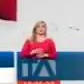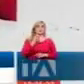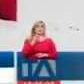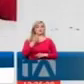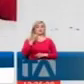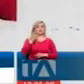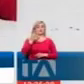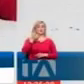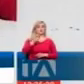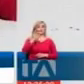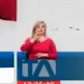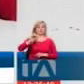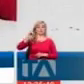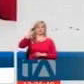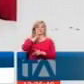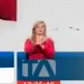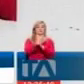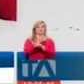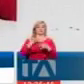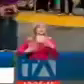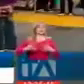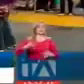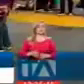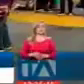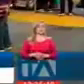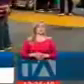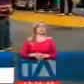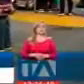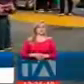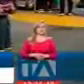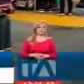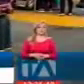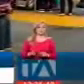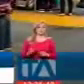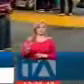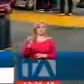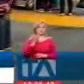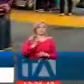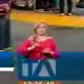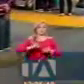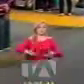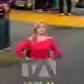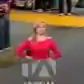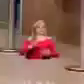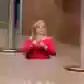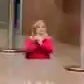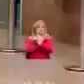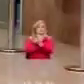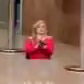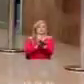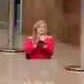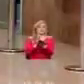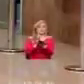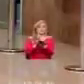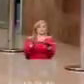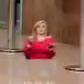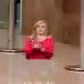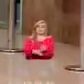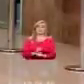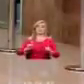el 48% de discapacidad física. Entonces, al presentar embarazo y discapacidad, su despido prácticamente